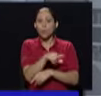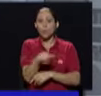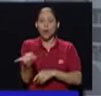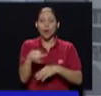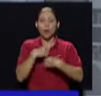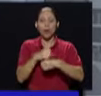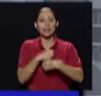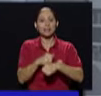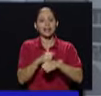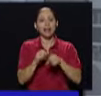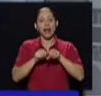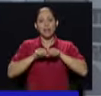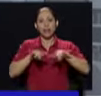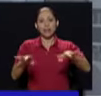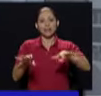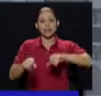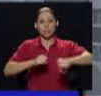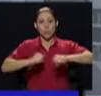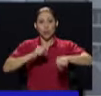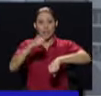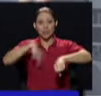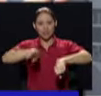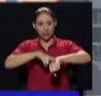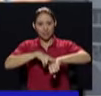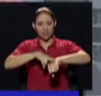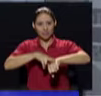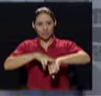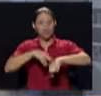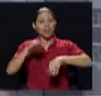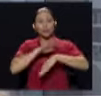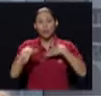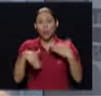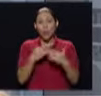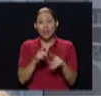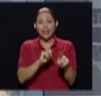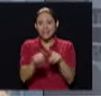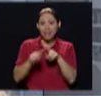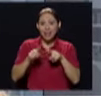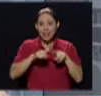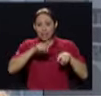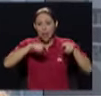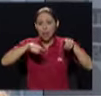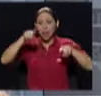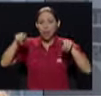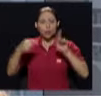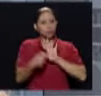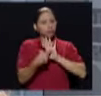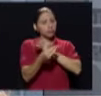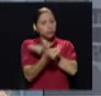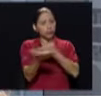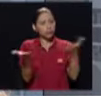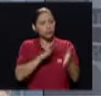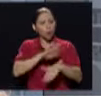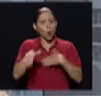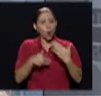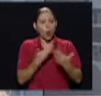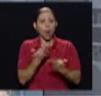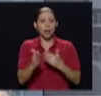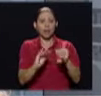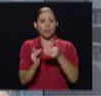Red Sismológica Nacional, de poner las trazas, las señales sísmicas, las formas de ondas, al servicio de toda la comunidad